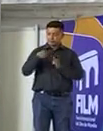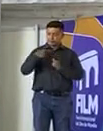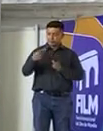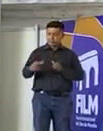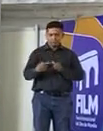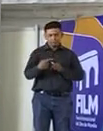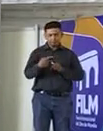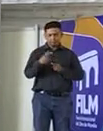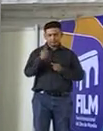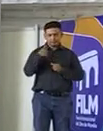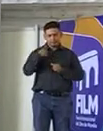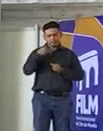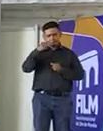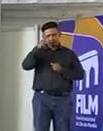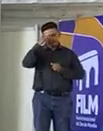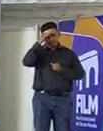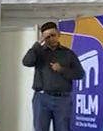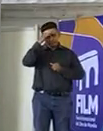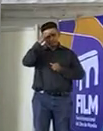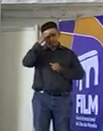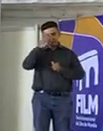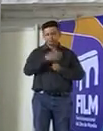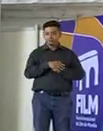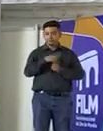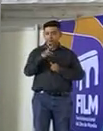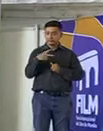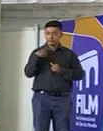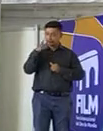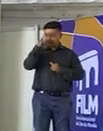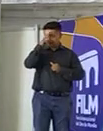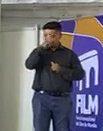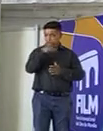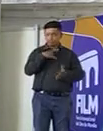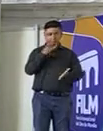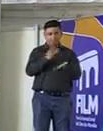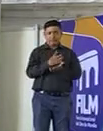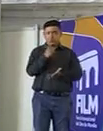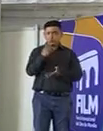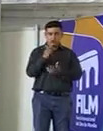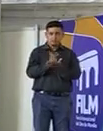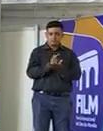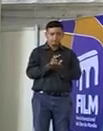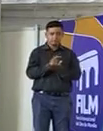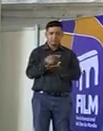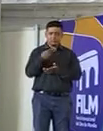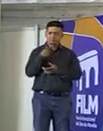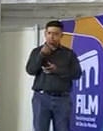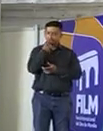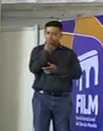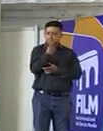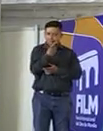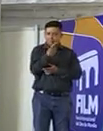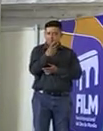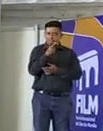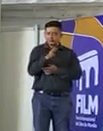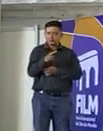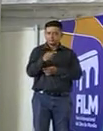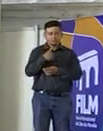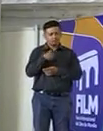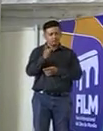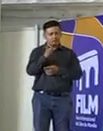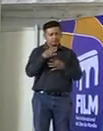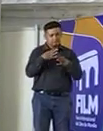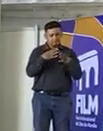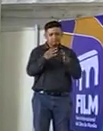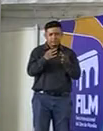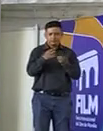me quedé pensando, y difícilmente puedo decir un libro favorito, pero sí dije aquellos libros con los que me inicié